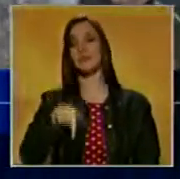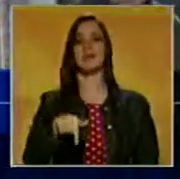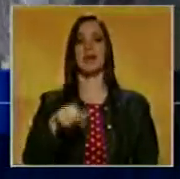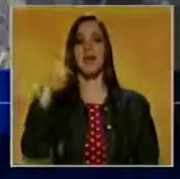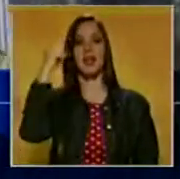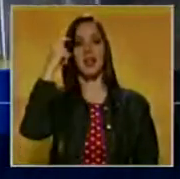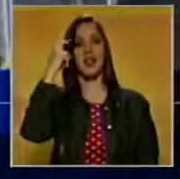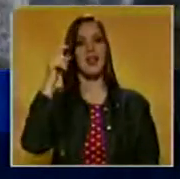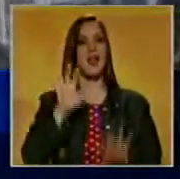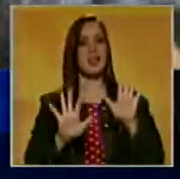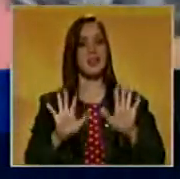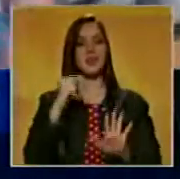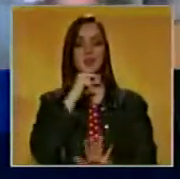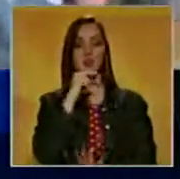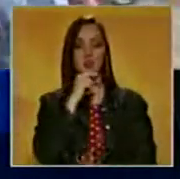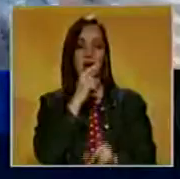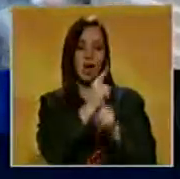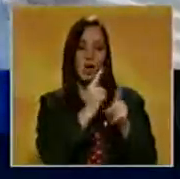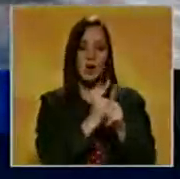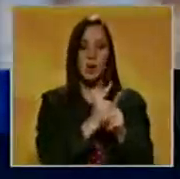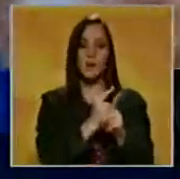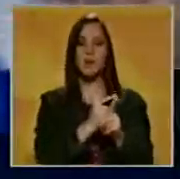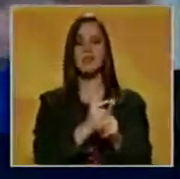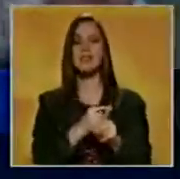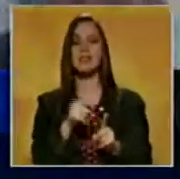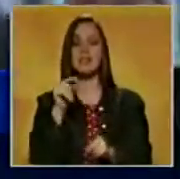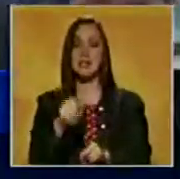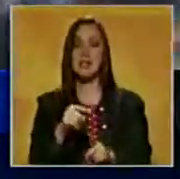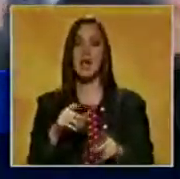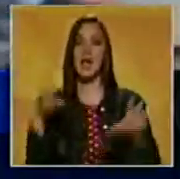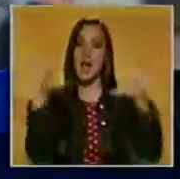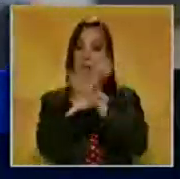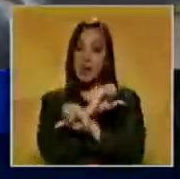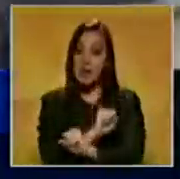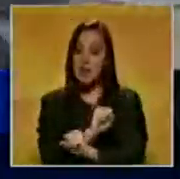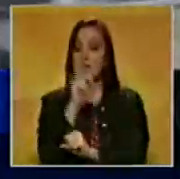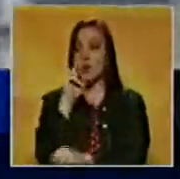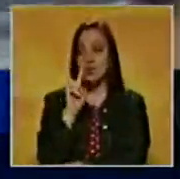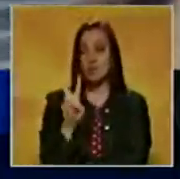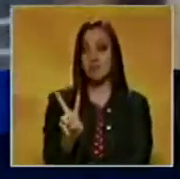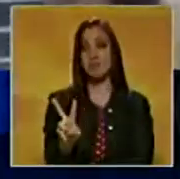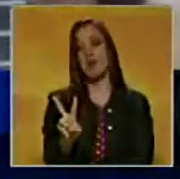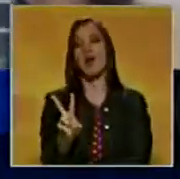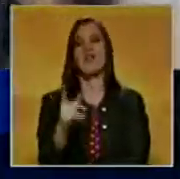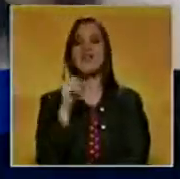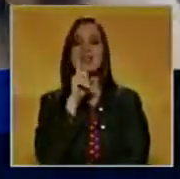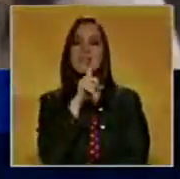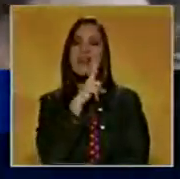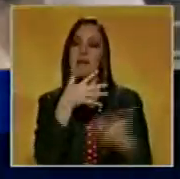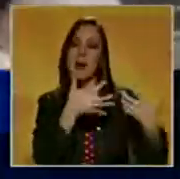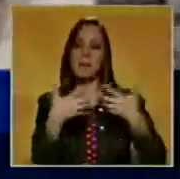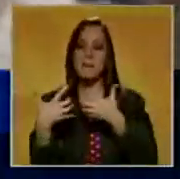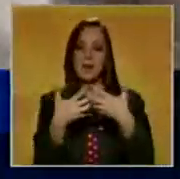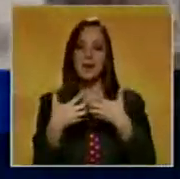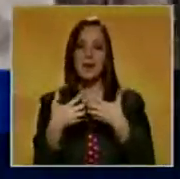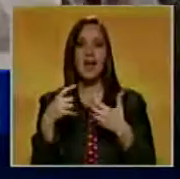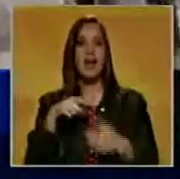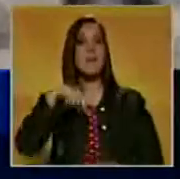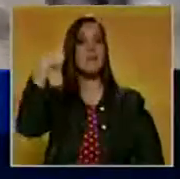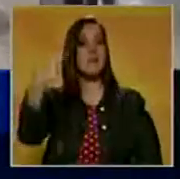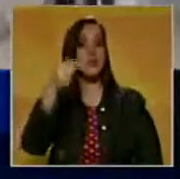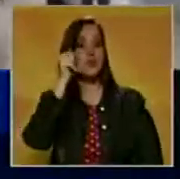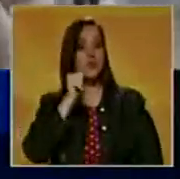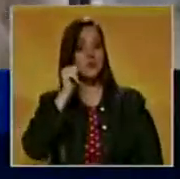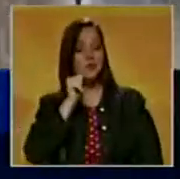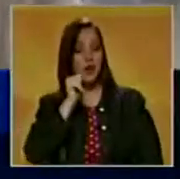octubre. La pelea entre Linares y Cano será la estelar de la cartelera boxística denominada La Batalla el próximo sábado en el Poliedro de